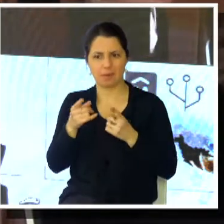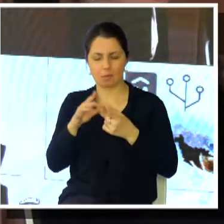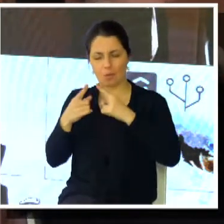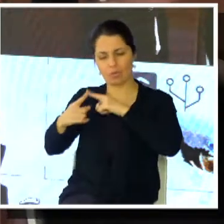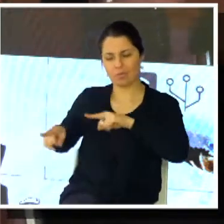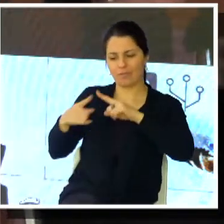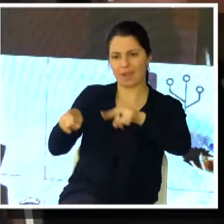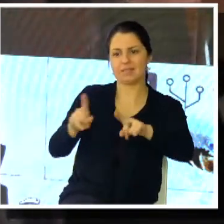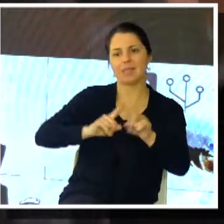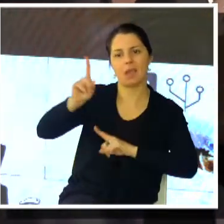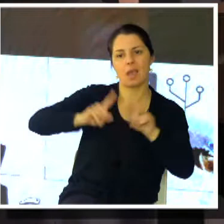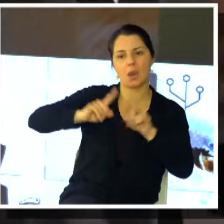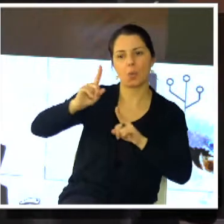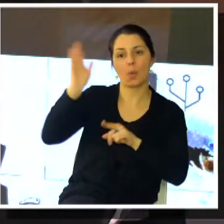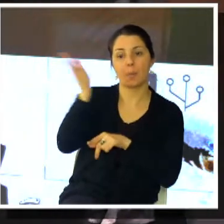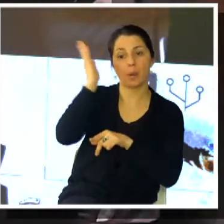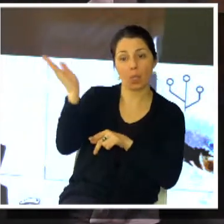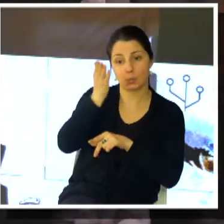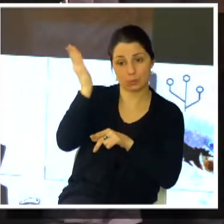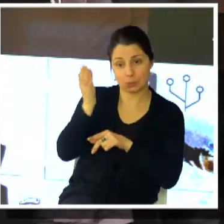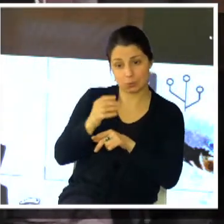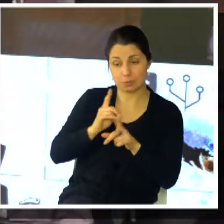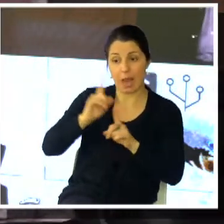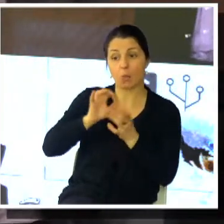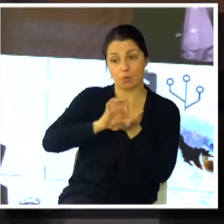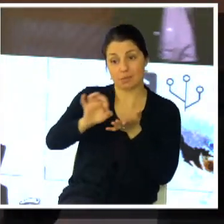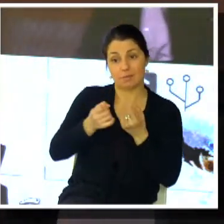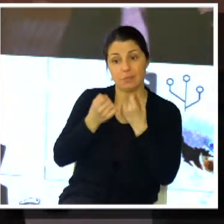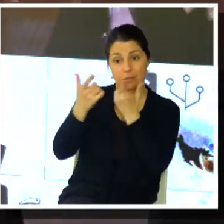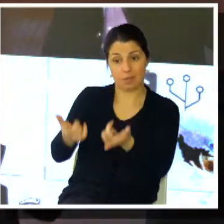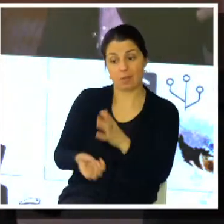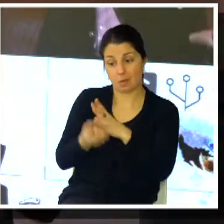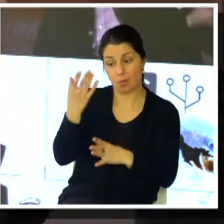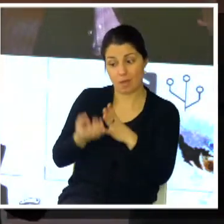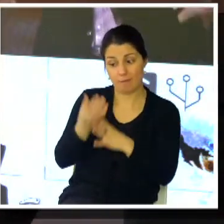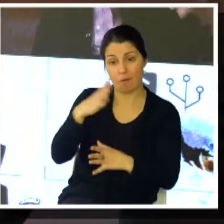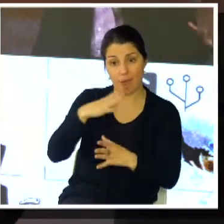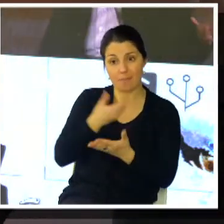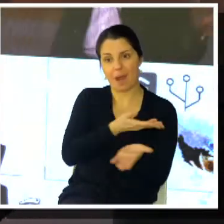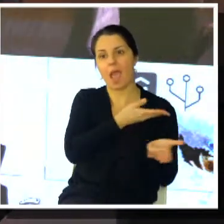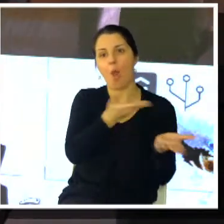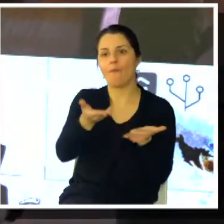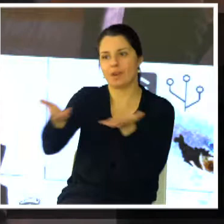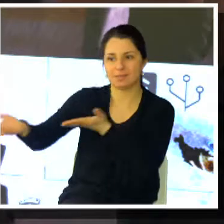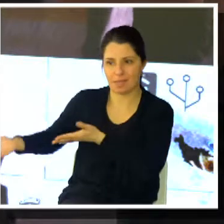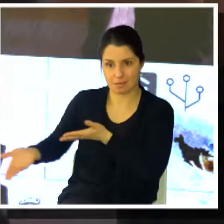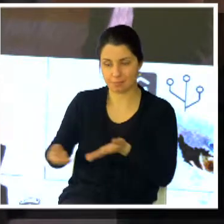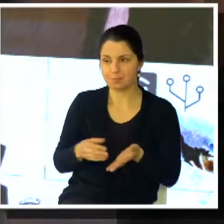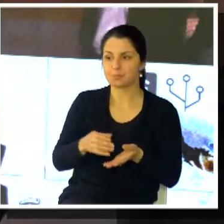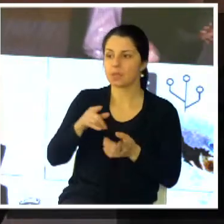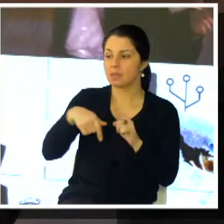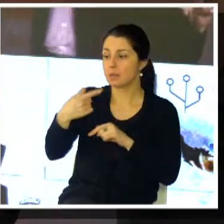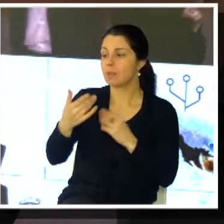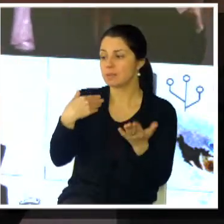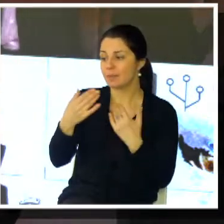diferenciales en algunos productos y bueno, en realidad algunos servicios nuevos que tenemos en cartera para ofrecer. Voy a seguir después